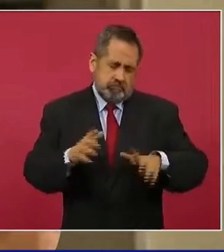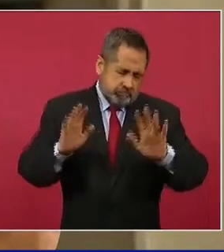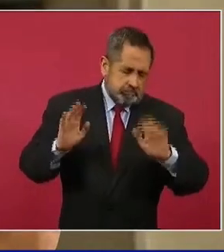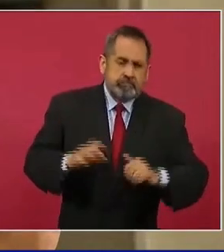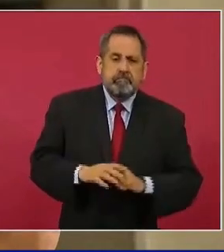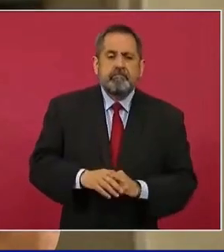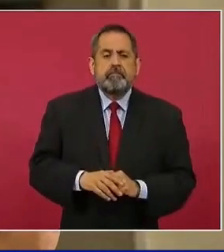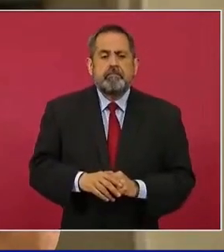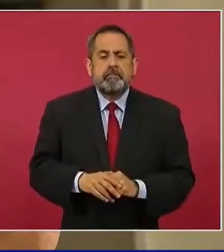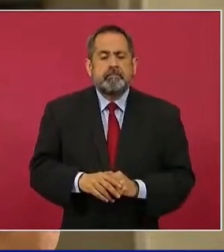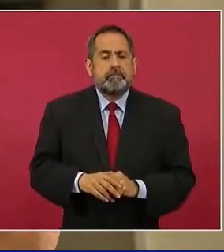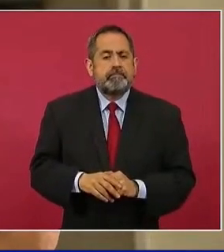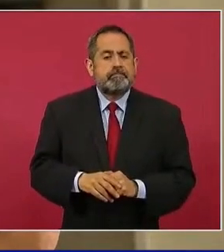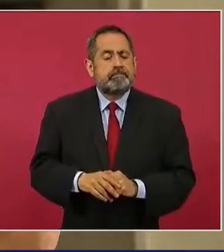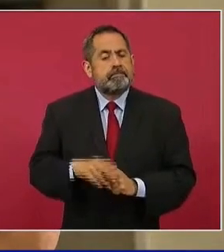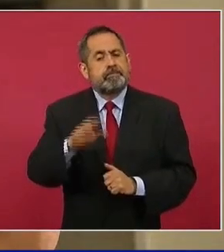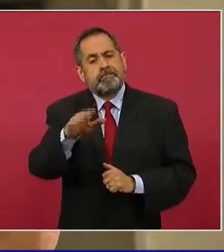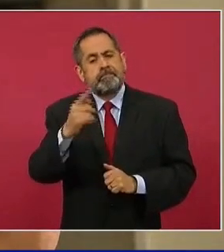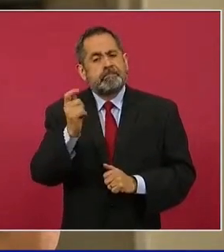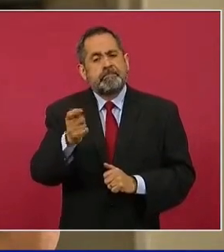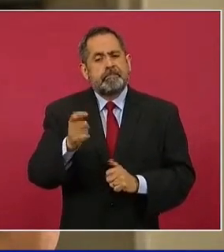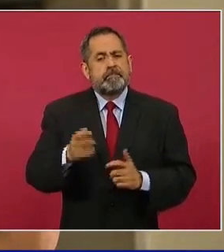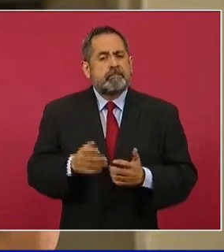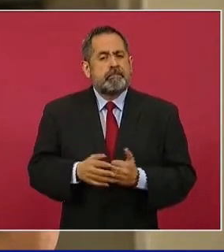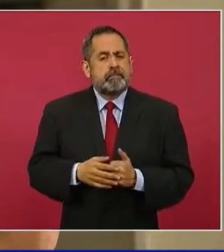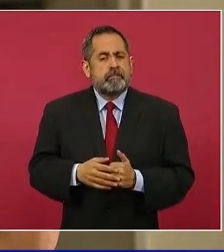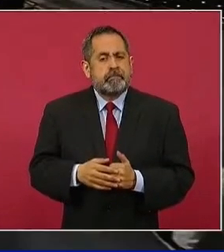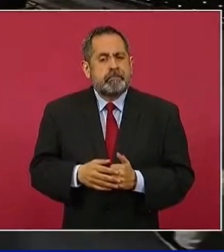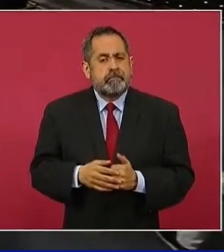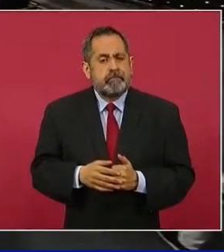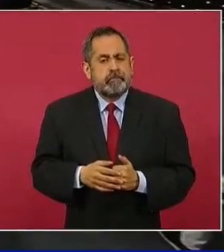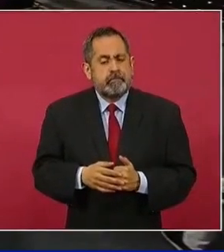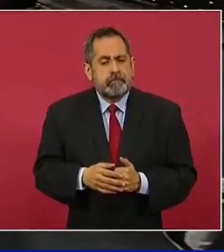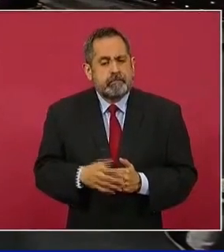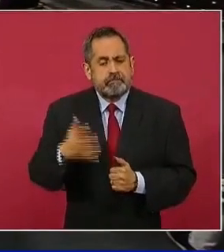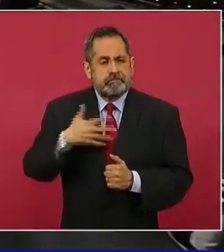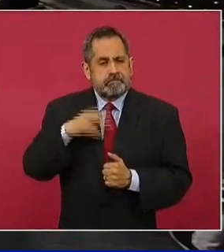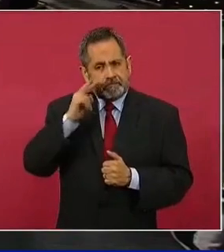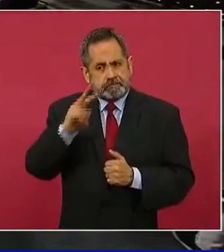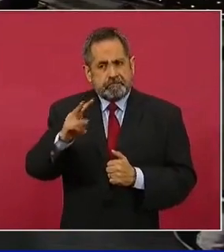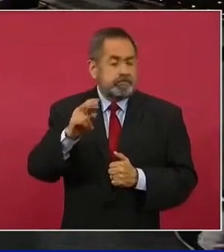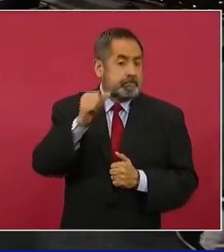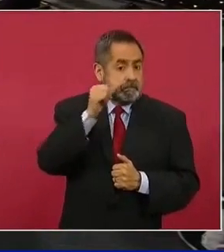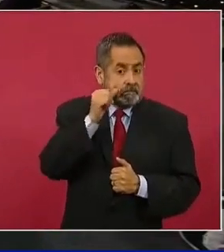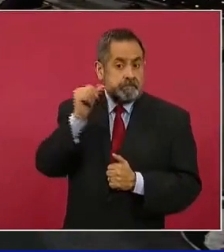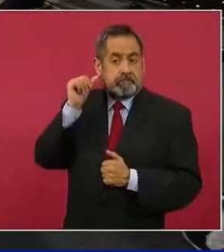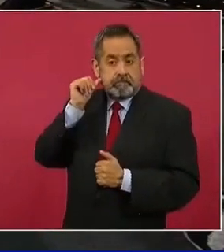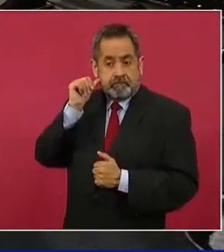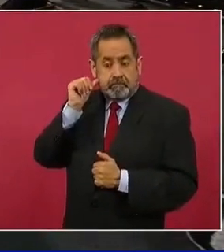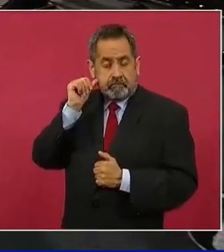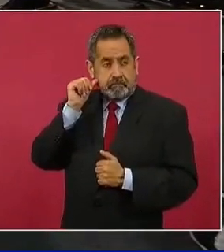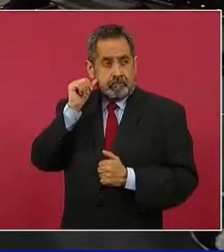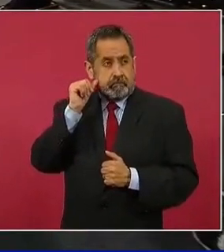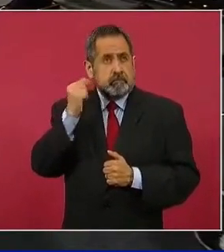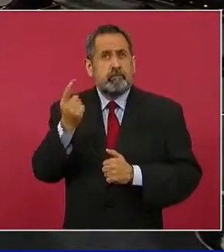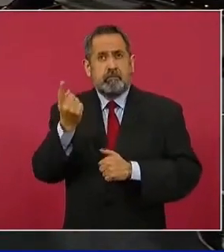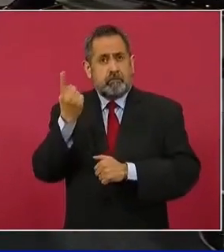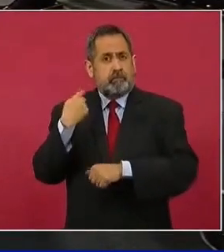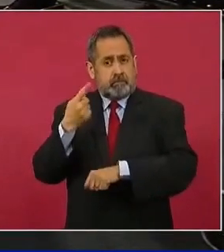pues, un propuesto. Entonces, en este caso, vimos que ayer, desde la semana